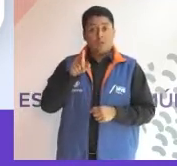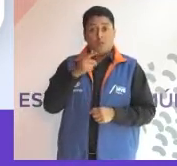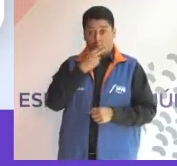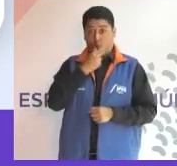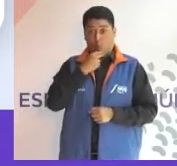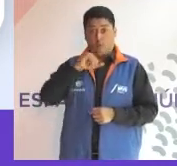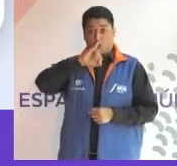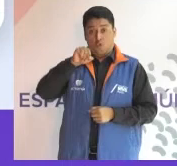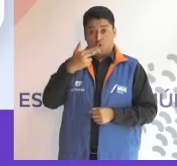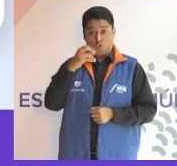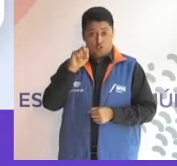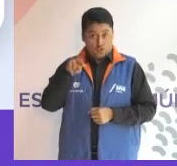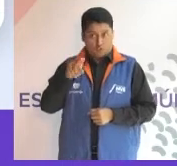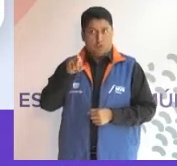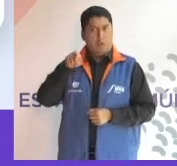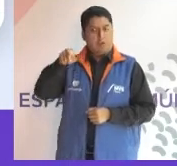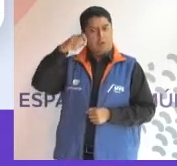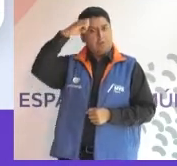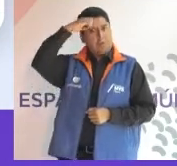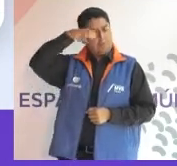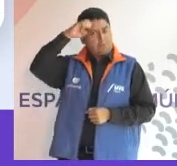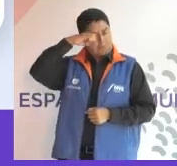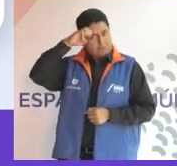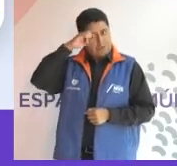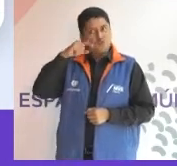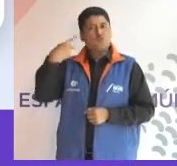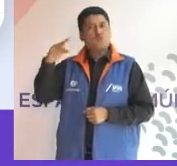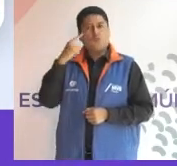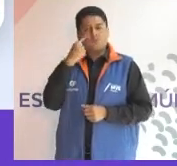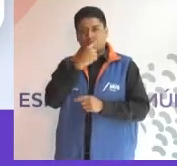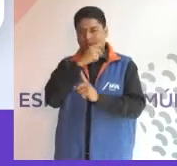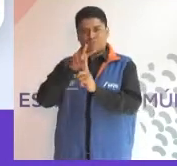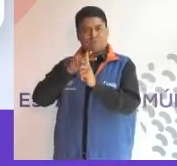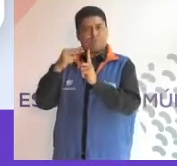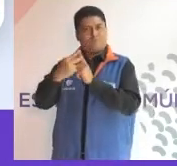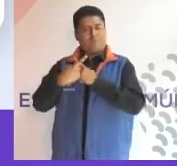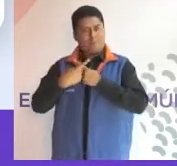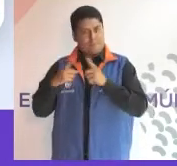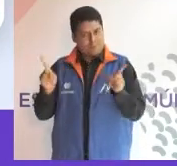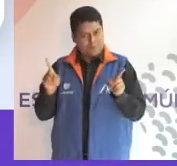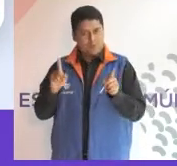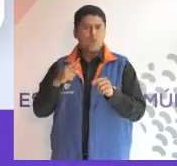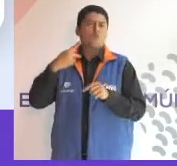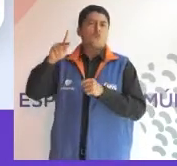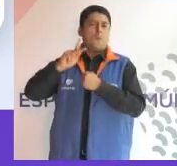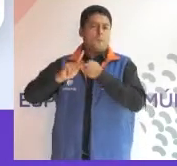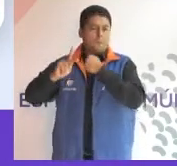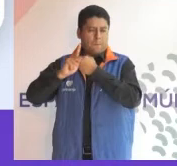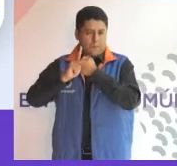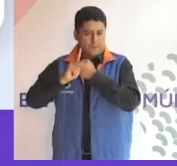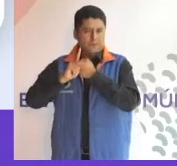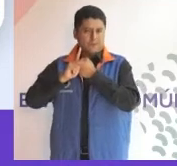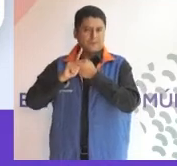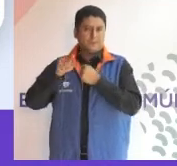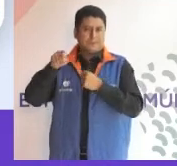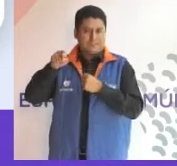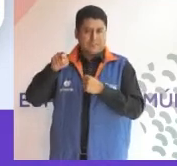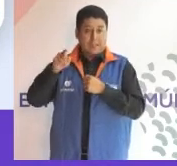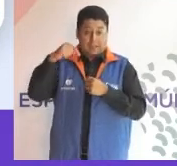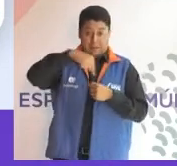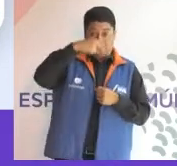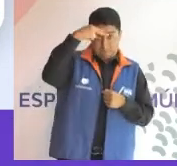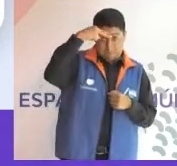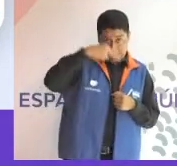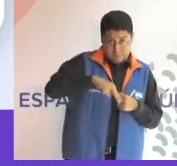la experiencia de otro país latinoamericano que ha tenido procesos, como él decía, políticos y sociales distintos a